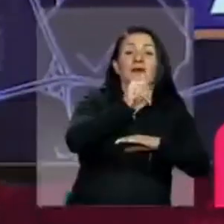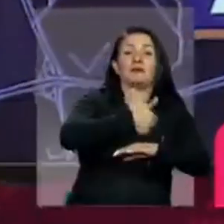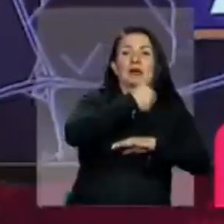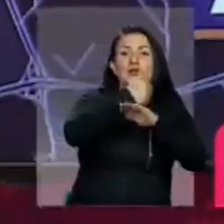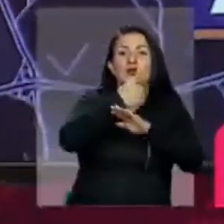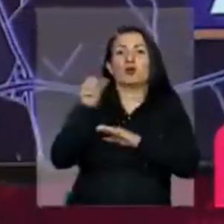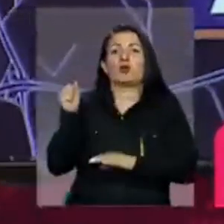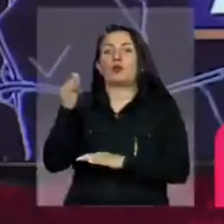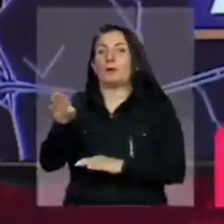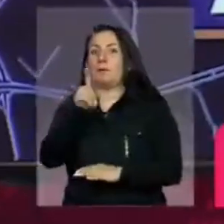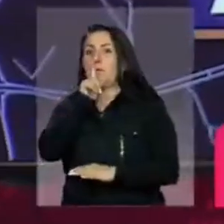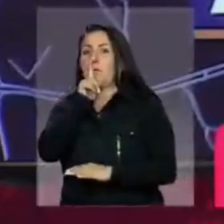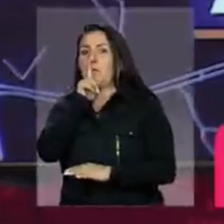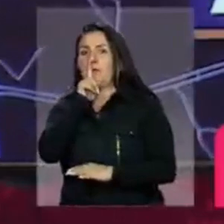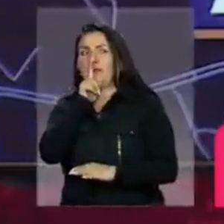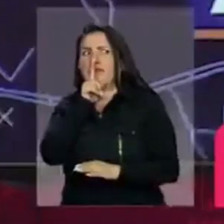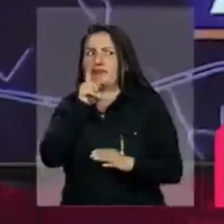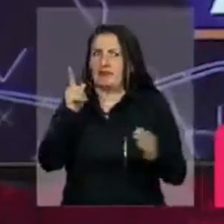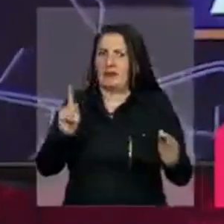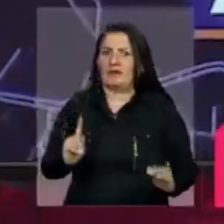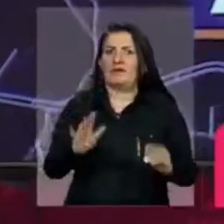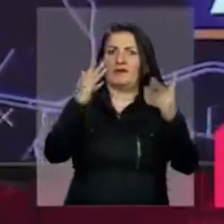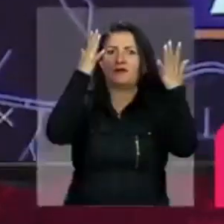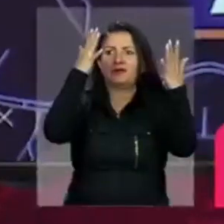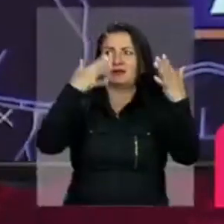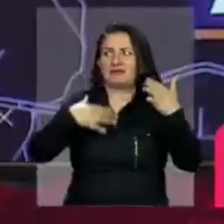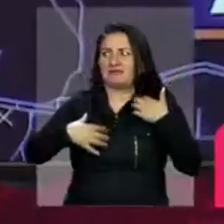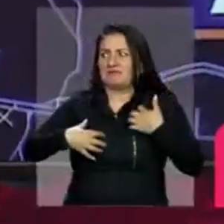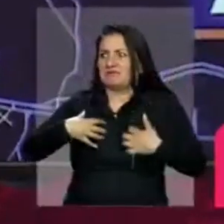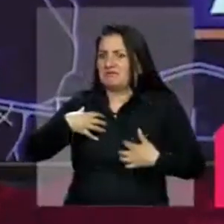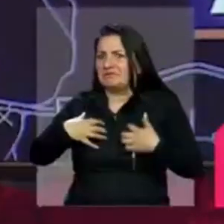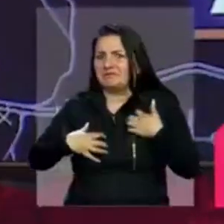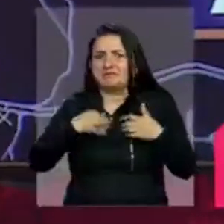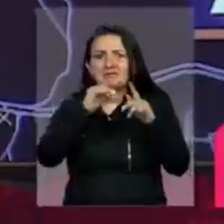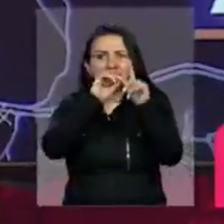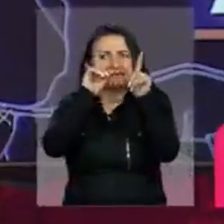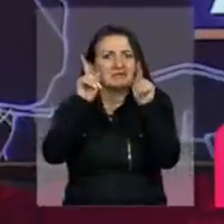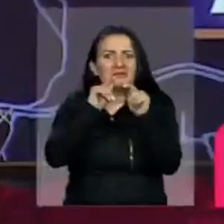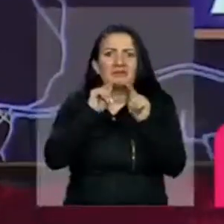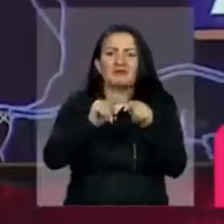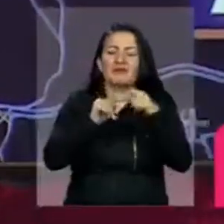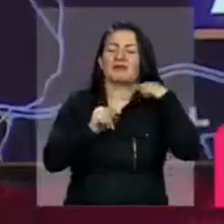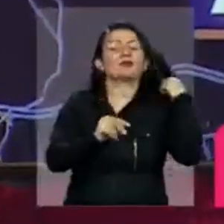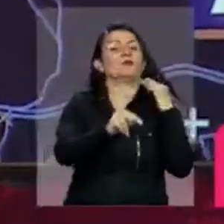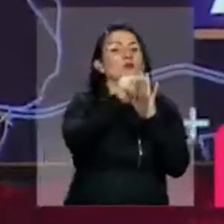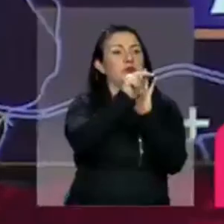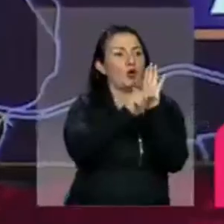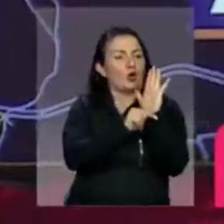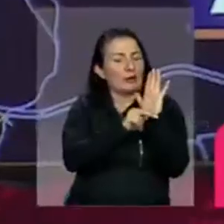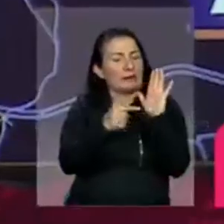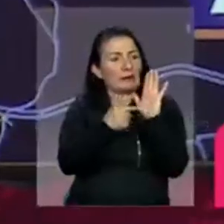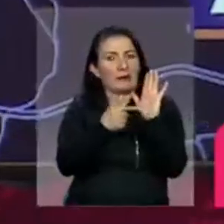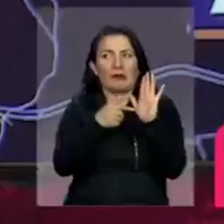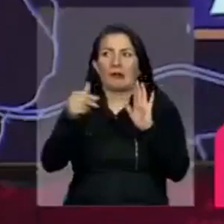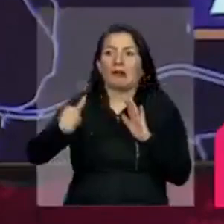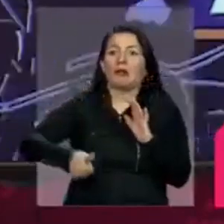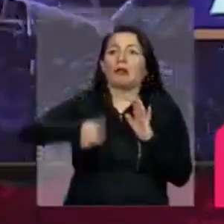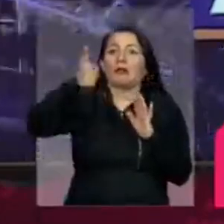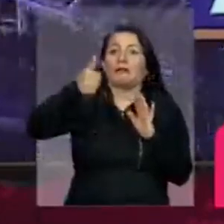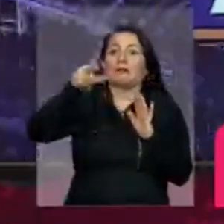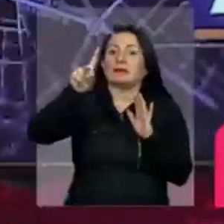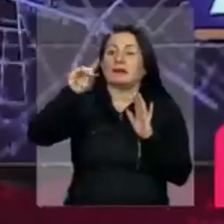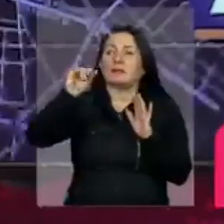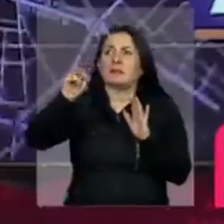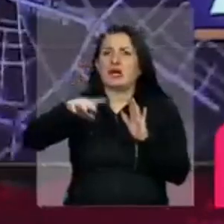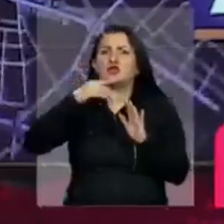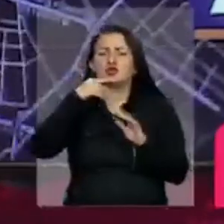nada. Entonces es el festival de la incertidumbre. A mí que me hablen de políticas, cuando la Dimayor sale en